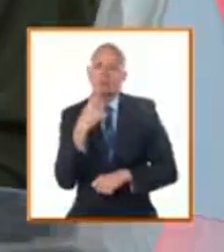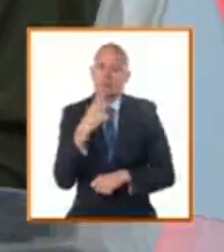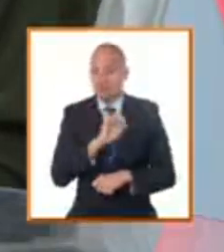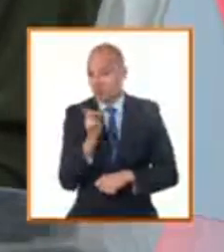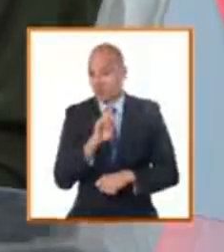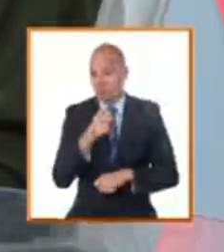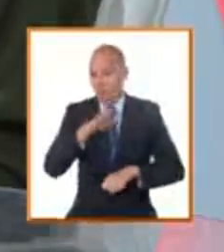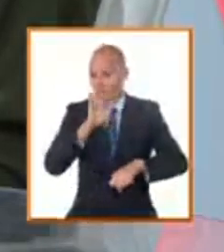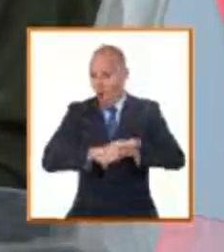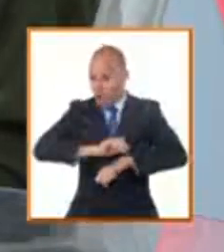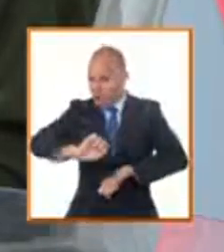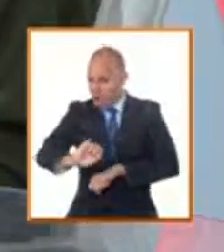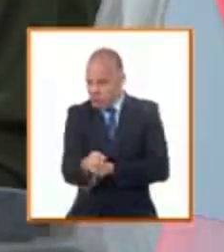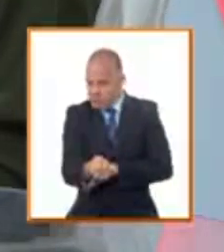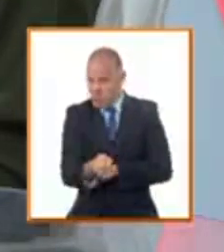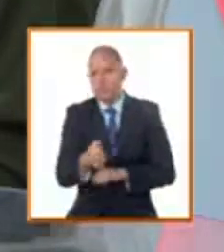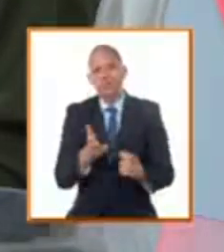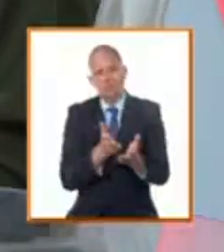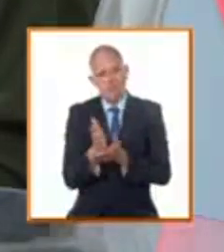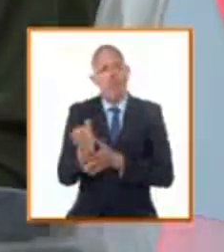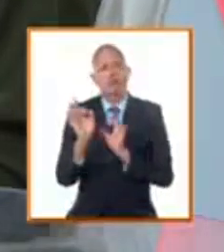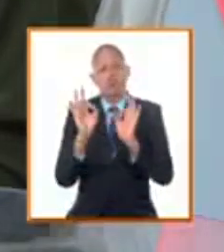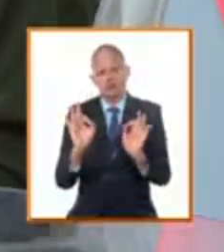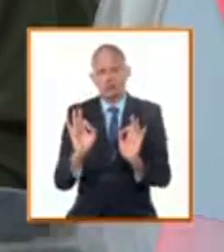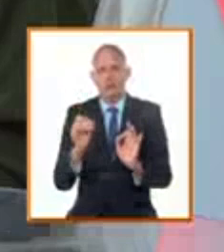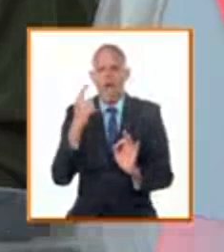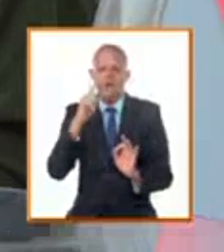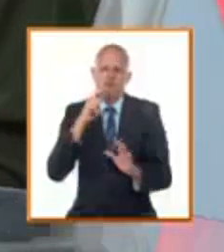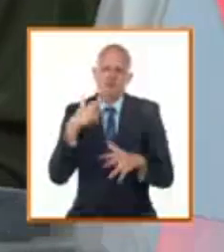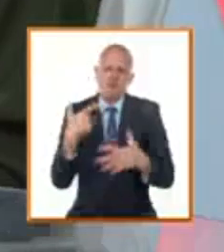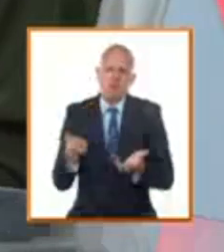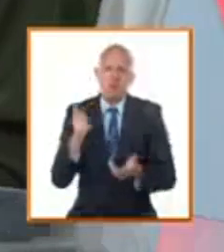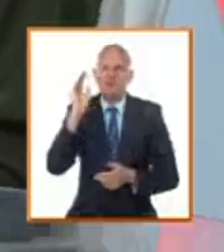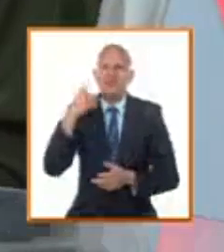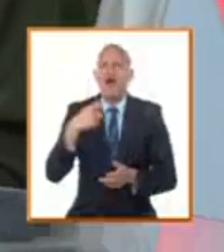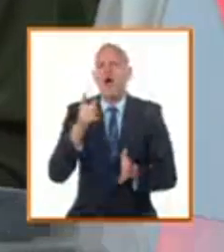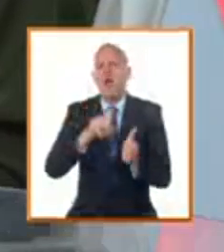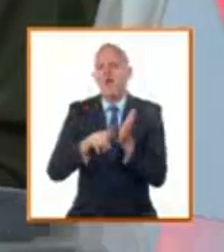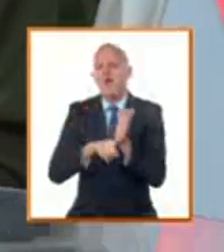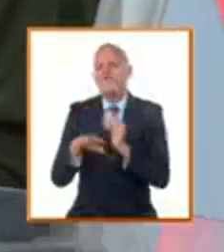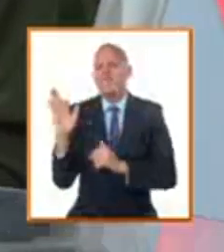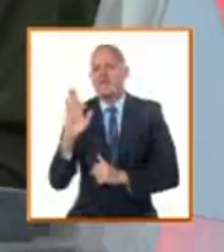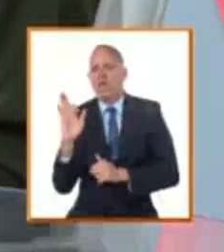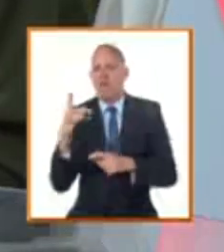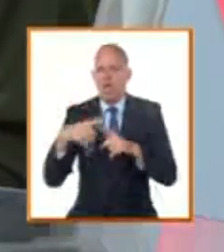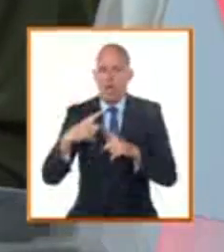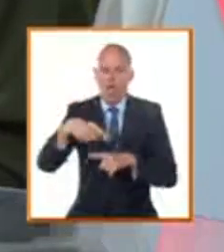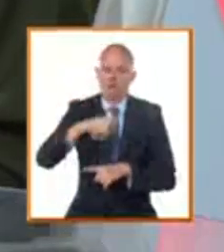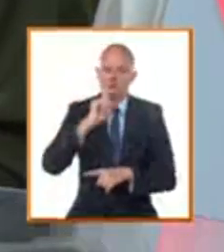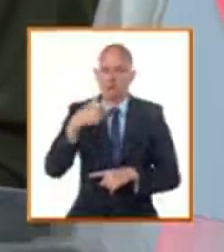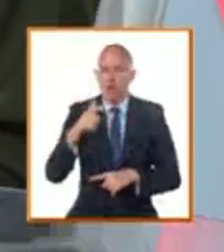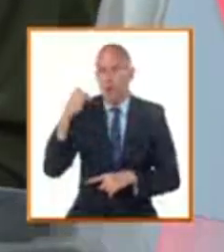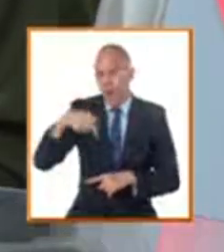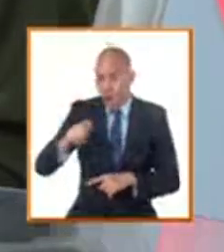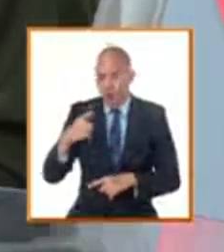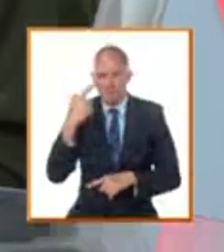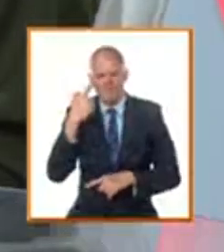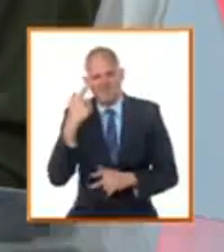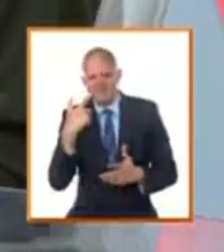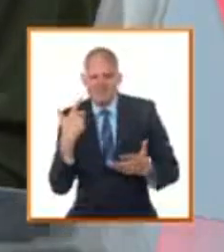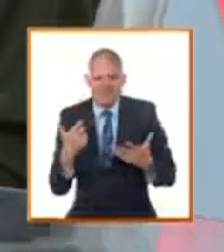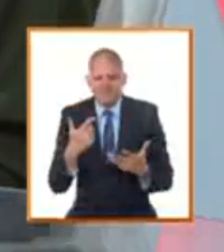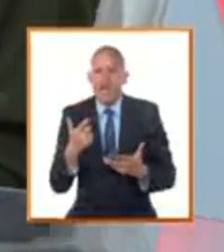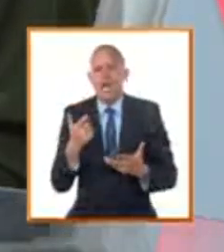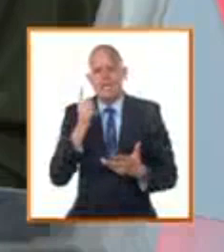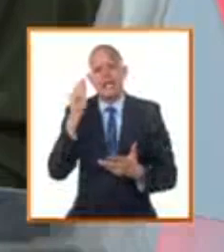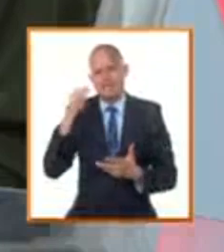mantiene una permanente preparación de conjunto con la Fiscalía en función de aplicar las nuevas técnicas, las técnicas